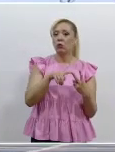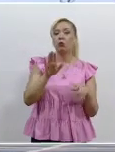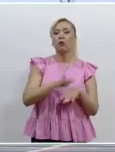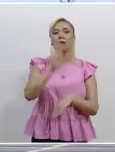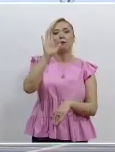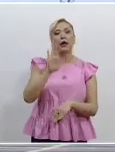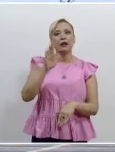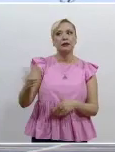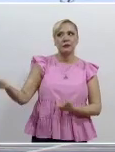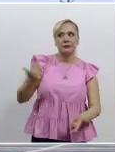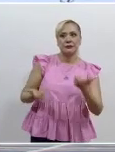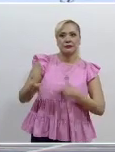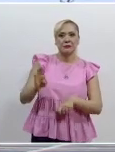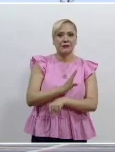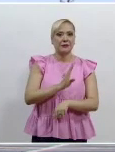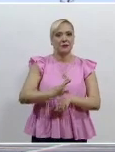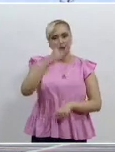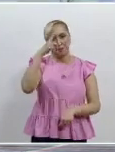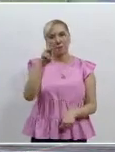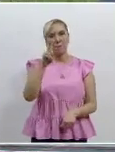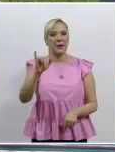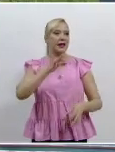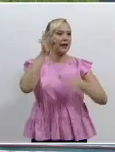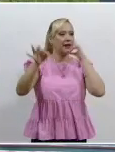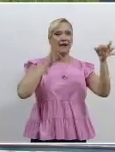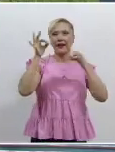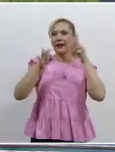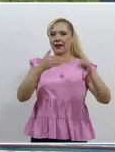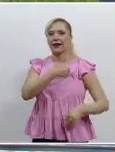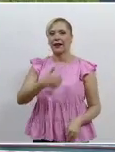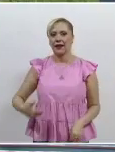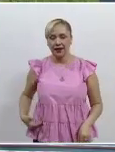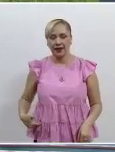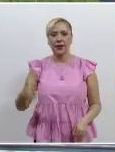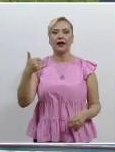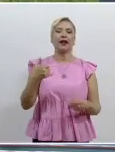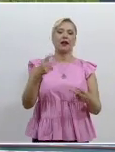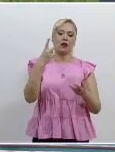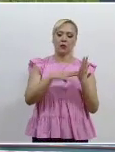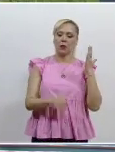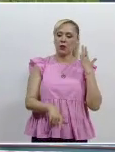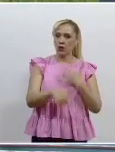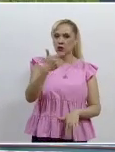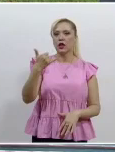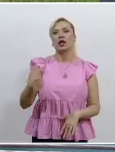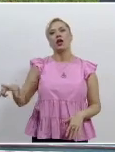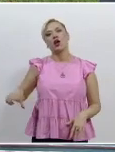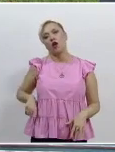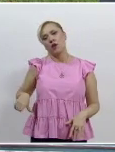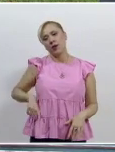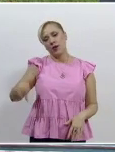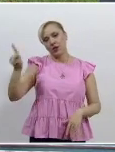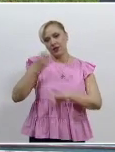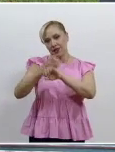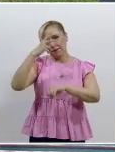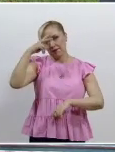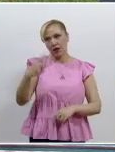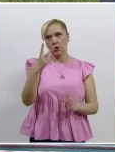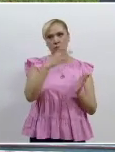en beneficio del PRI durante sus campañas como candidatos a la presidencia de la República en 2012 y al gobierno del Estado de México